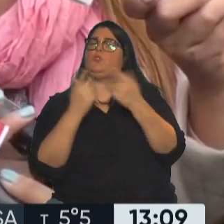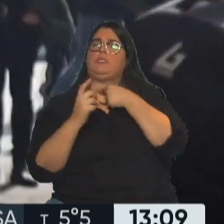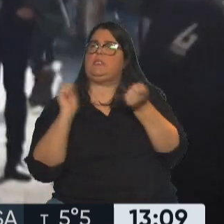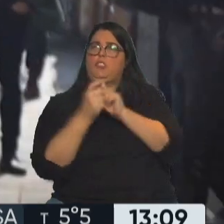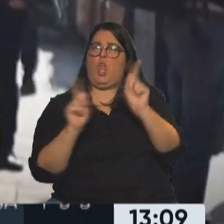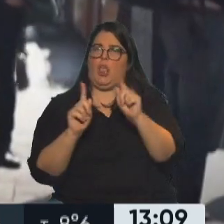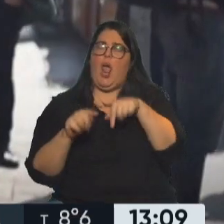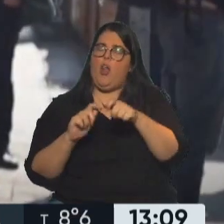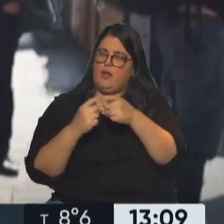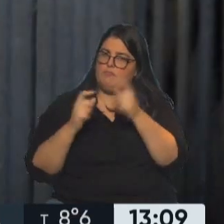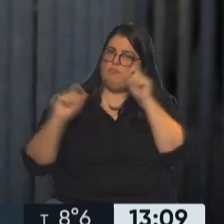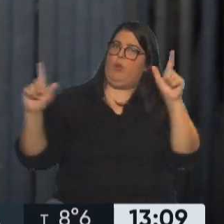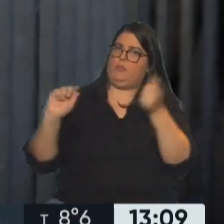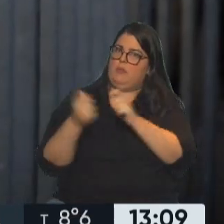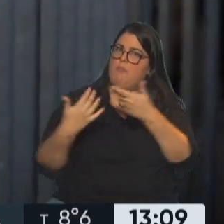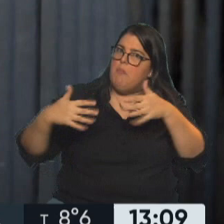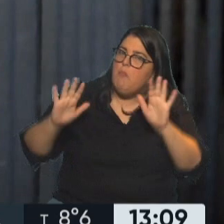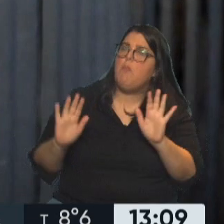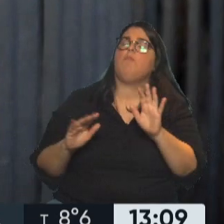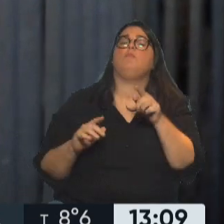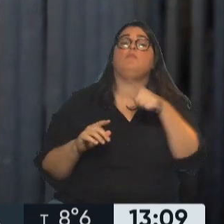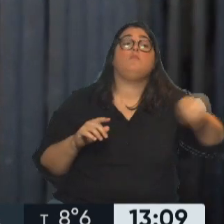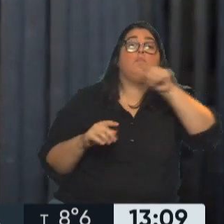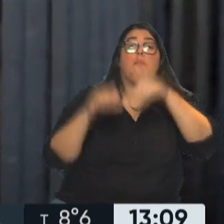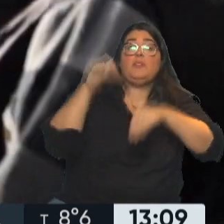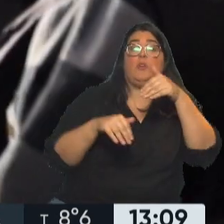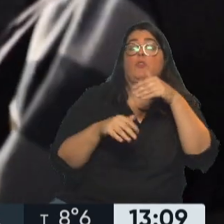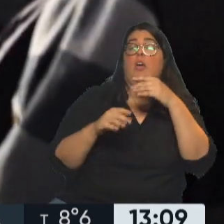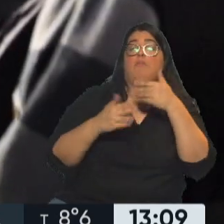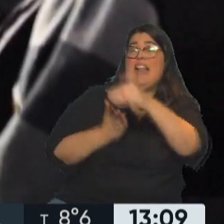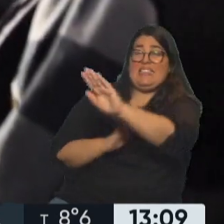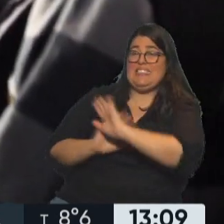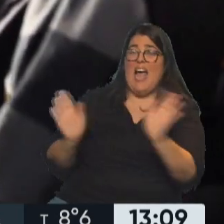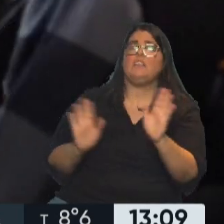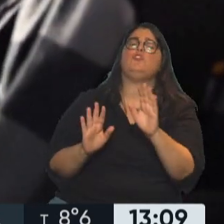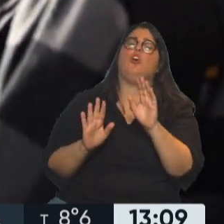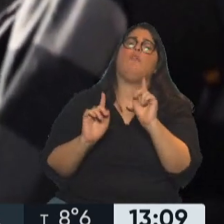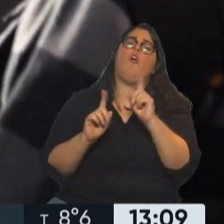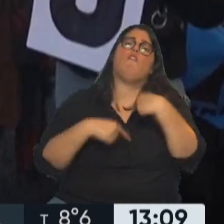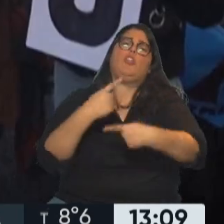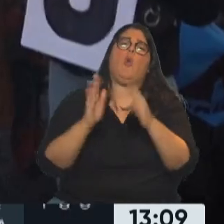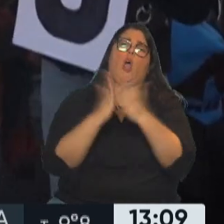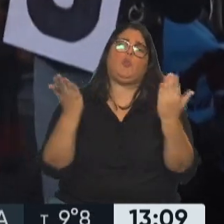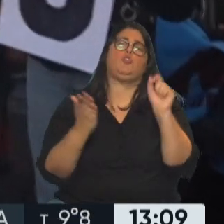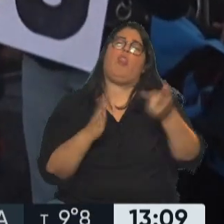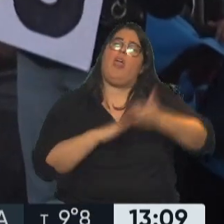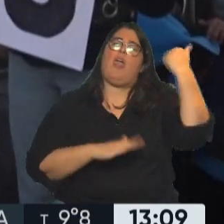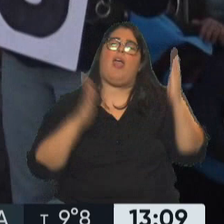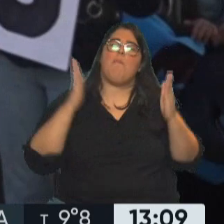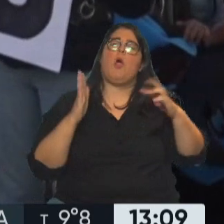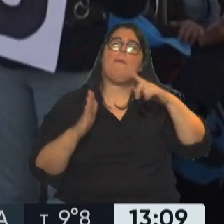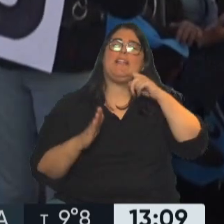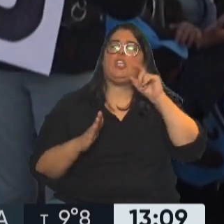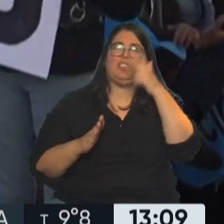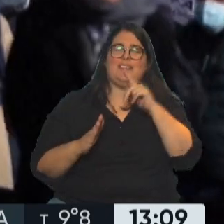constitucionales. En caso de que se imponga el rechazo, continuaría vigente la constitución pinochetista. Para superar esa instancia, se